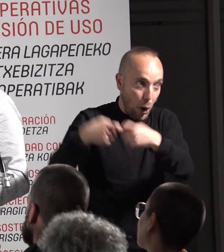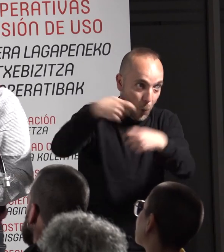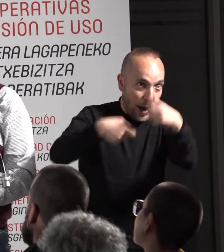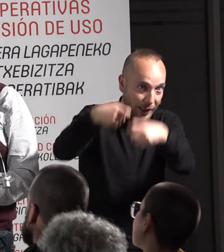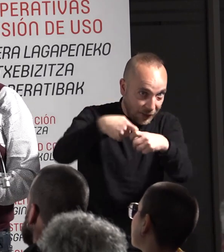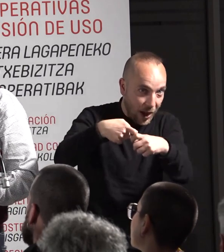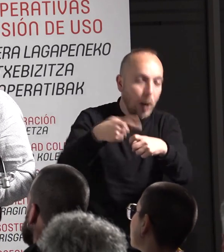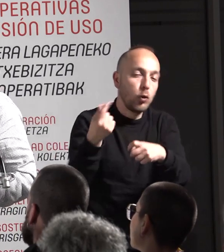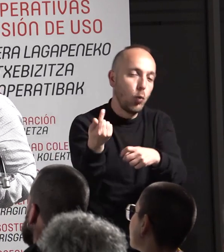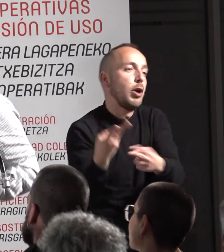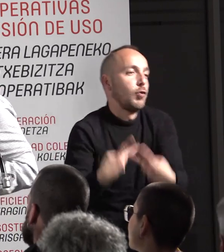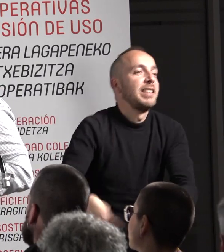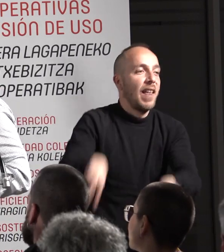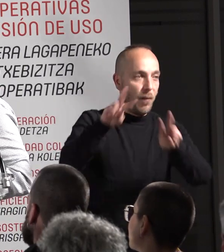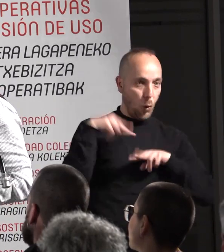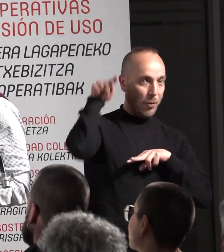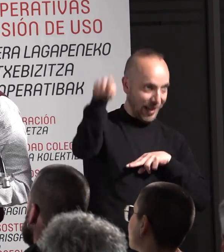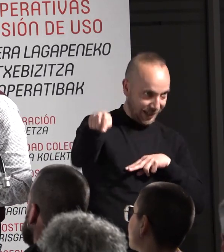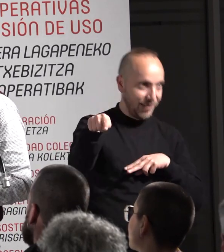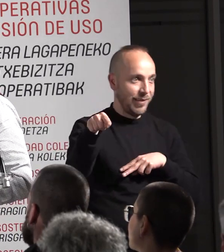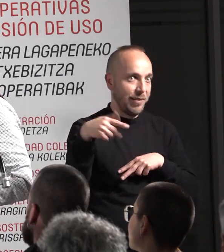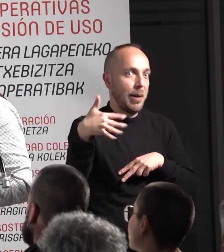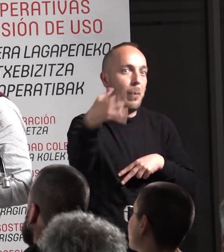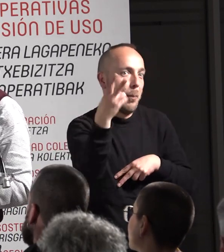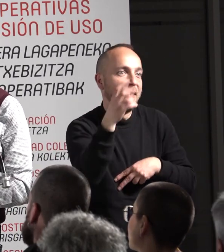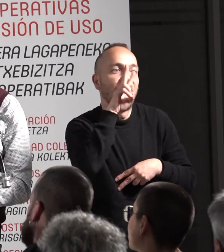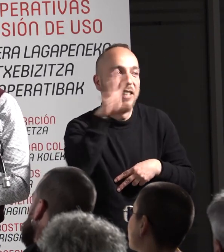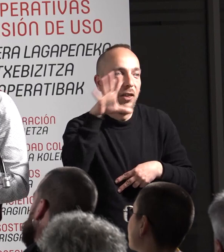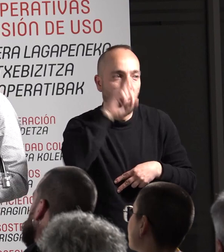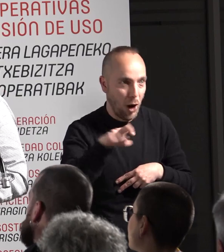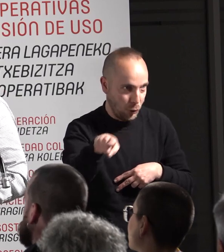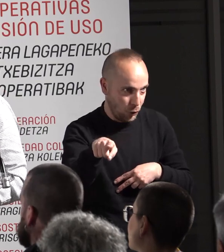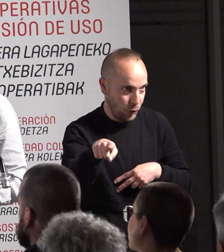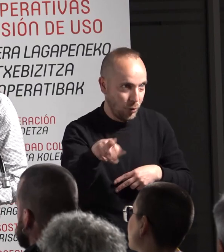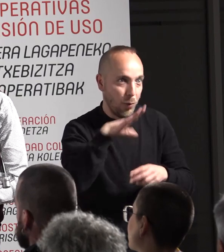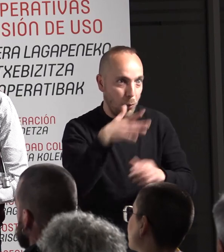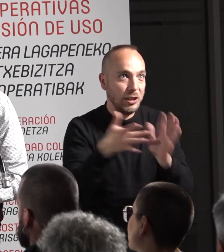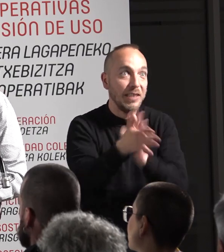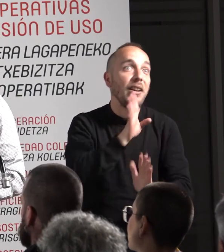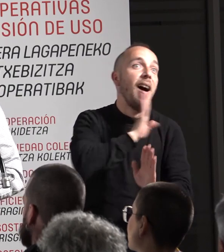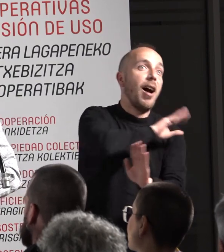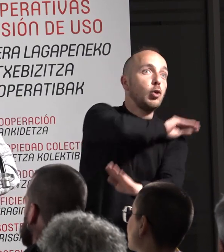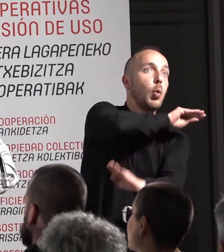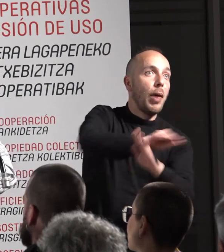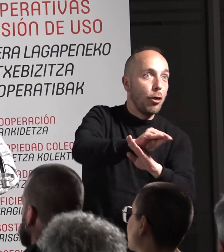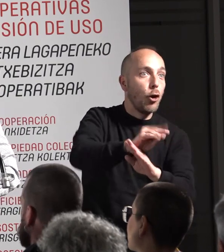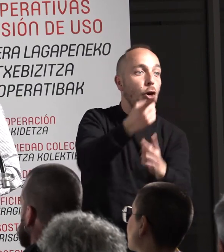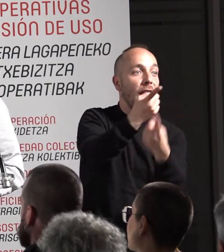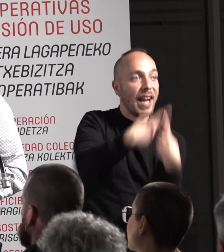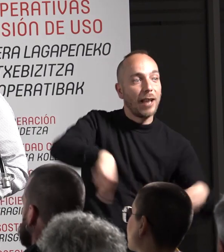me los vas a devolver porque seguirás engrosando el modelo de las subvenciones retornables para que otra gente pueda